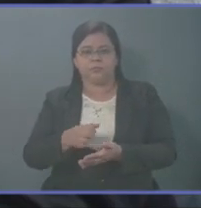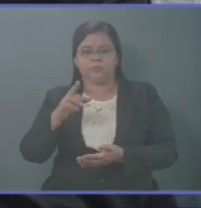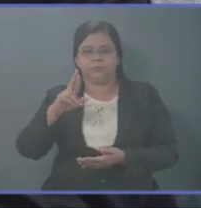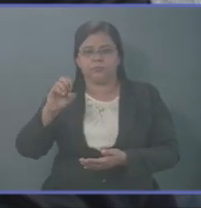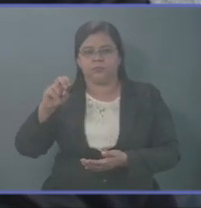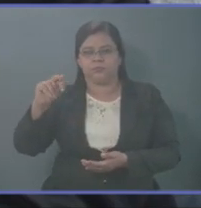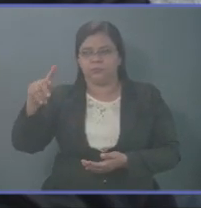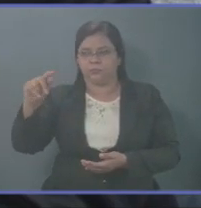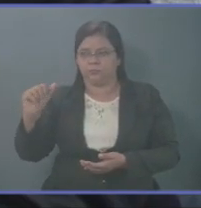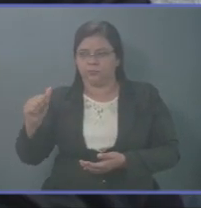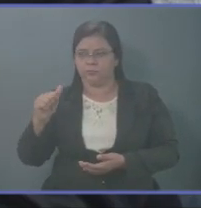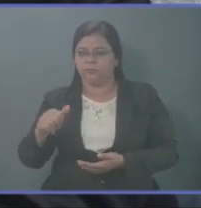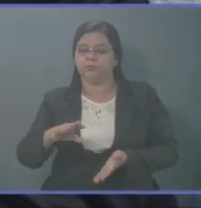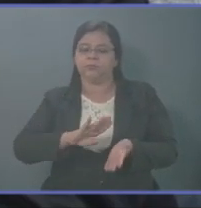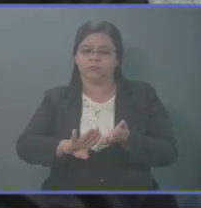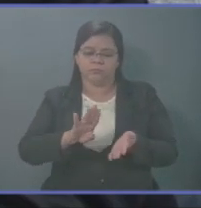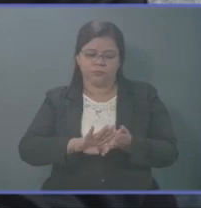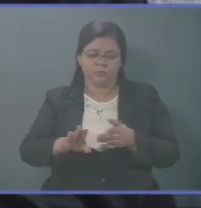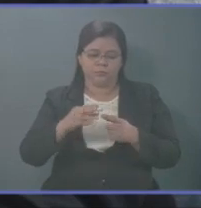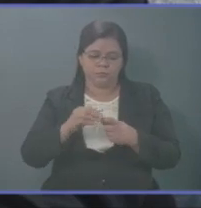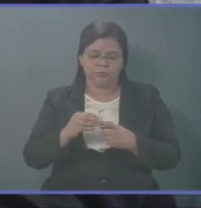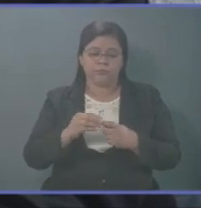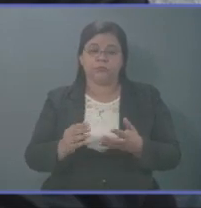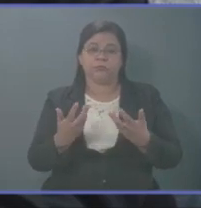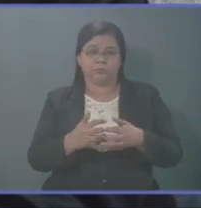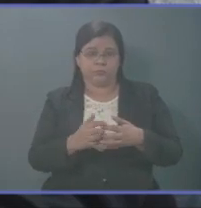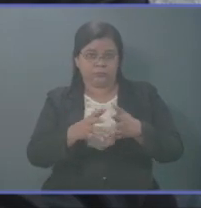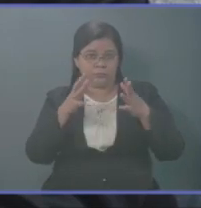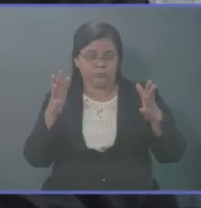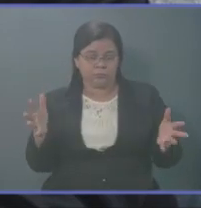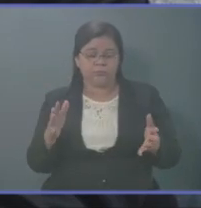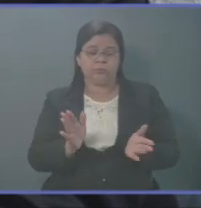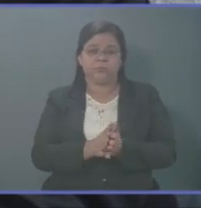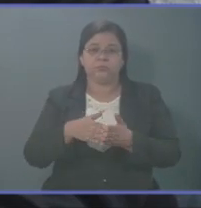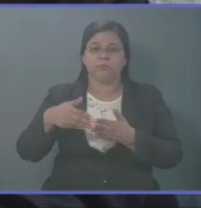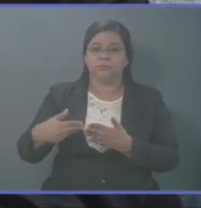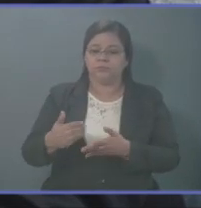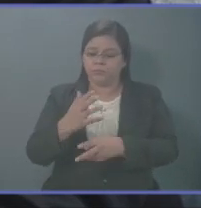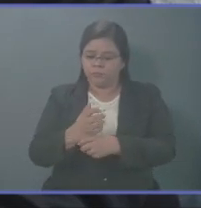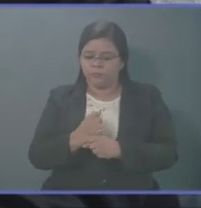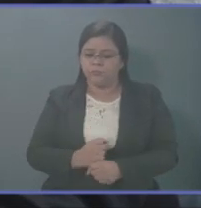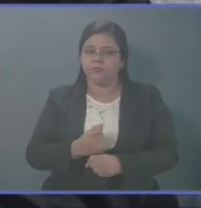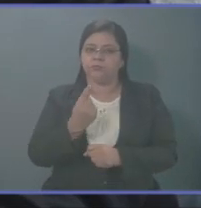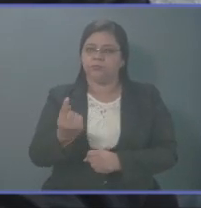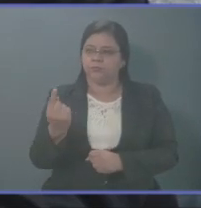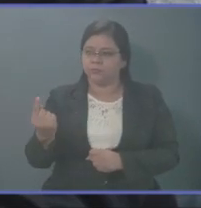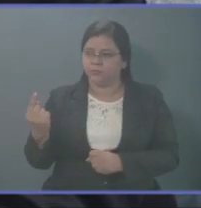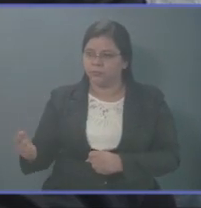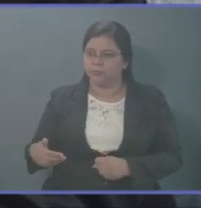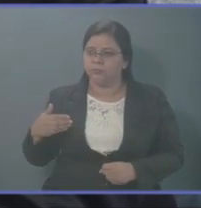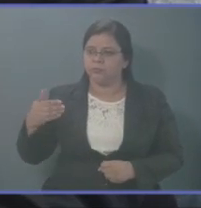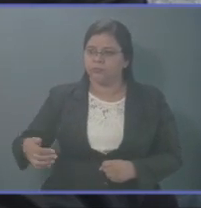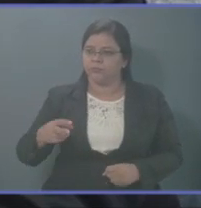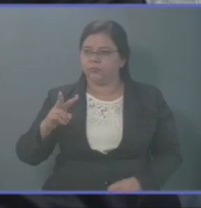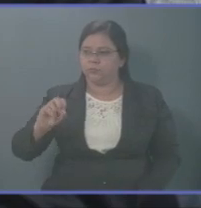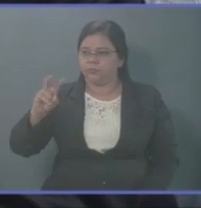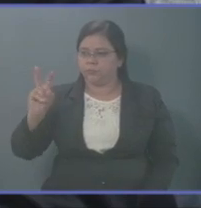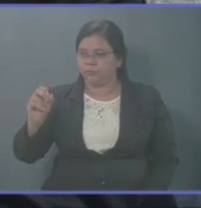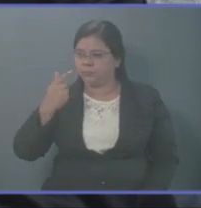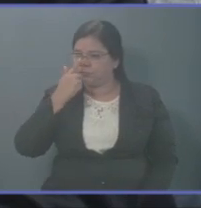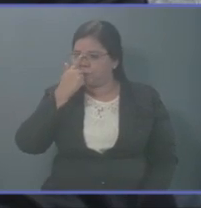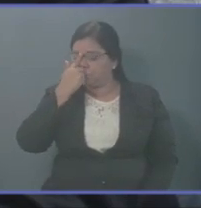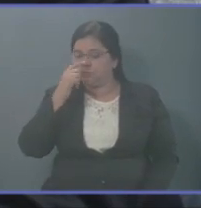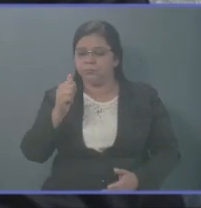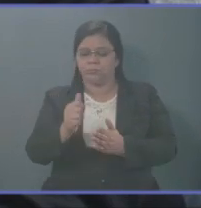y contribución especial a los grandes contribuyentes para el Plan de la Seguridad Ciudadana para el ejercicio de 2020.